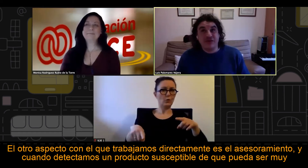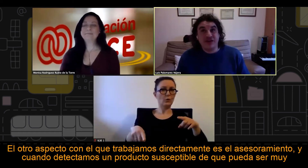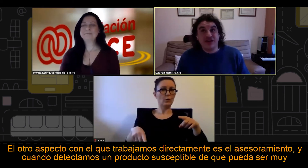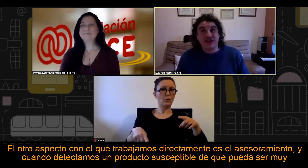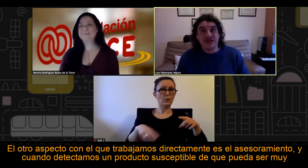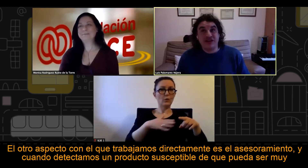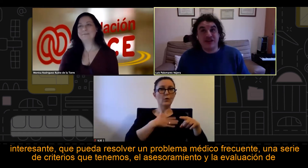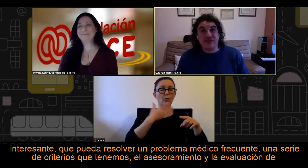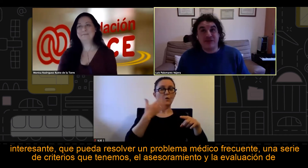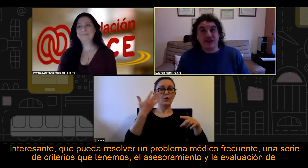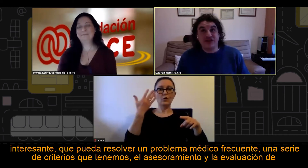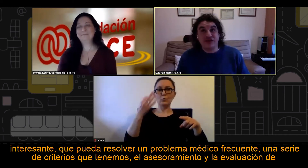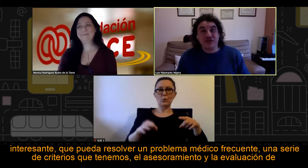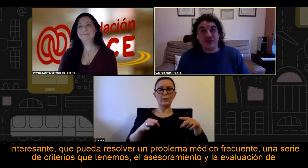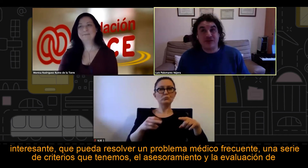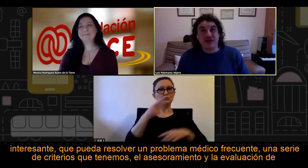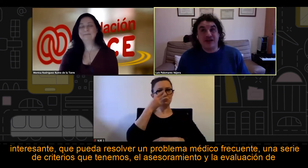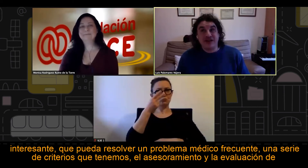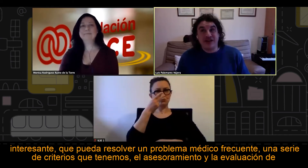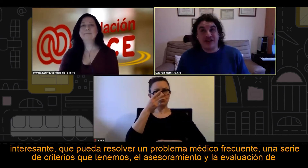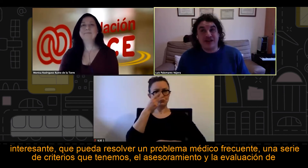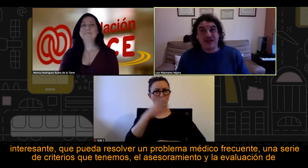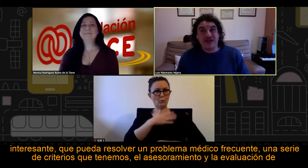muy interesante, que pueda resolver un problema